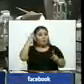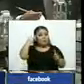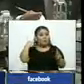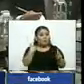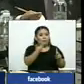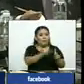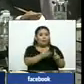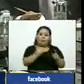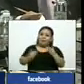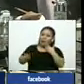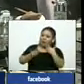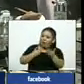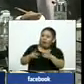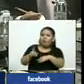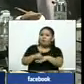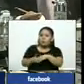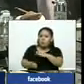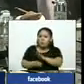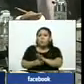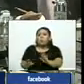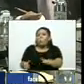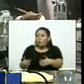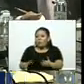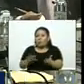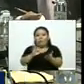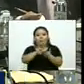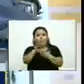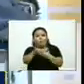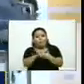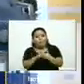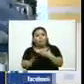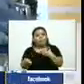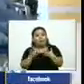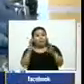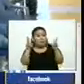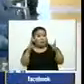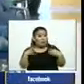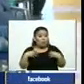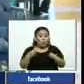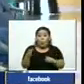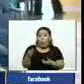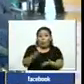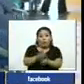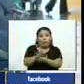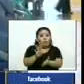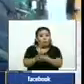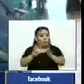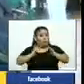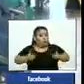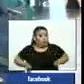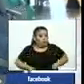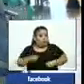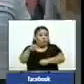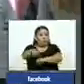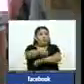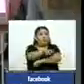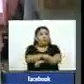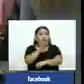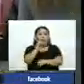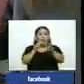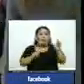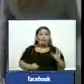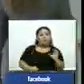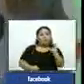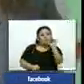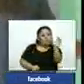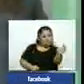explicó a los diputados los programas de mayor importancia para la salud y el costo que tendrán al Estado. Aclaró que el escalafón de los